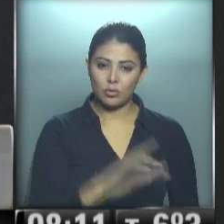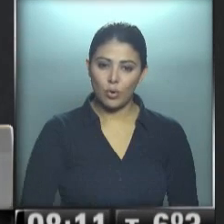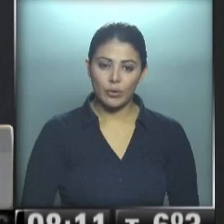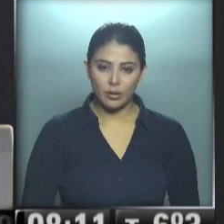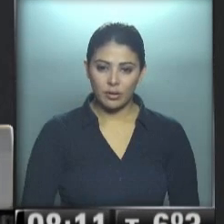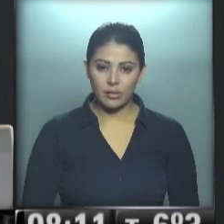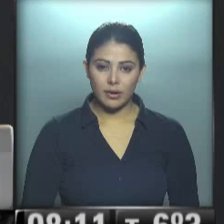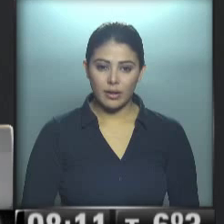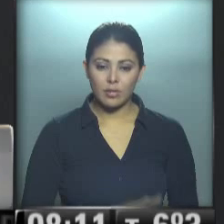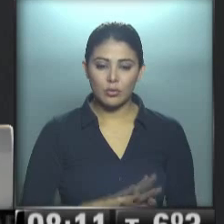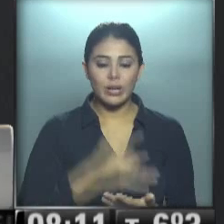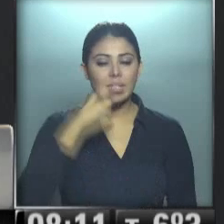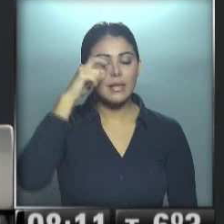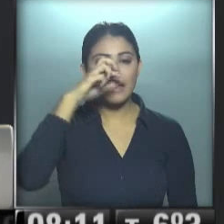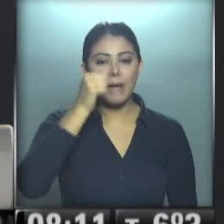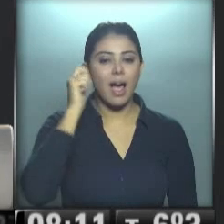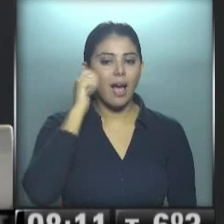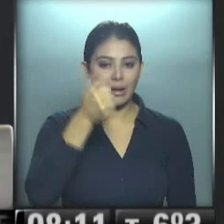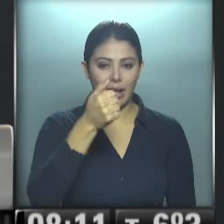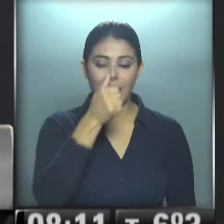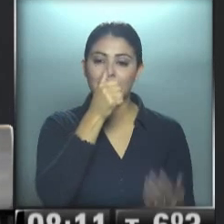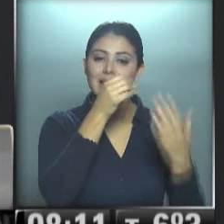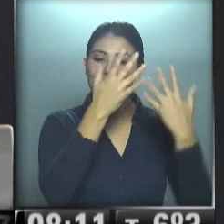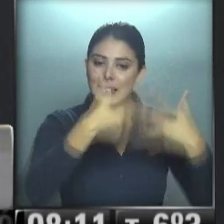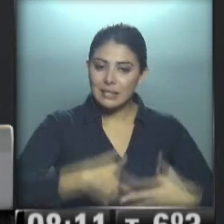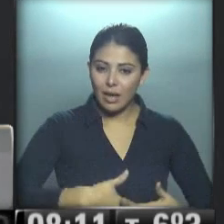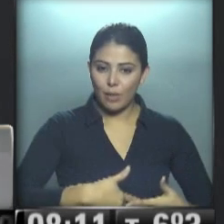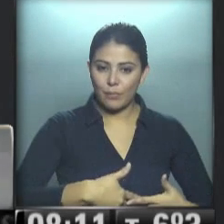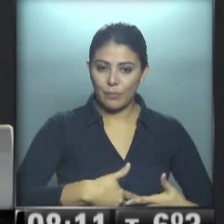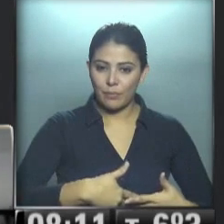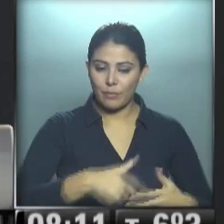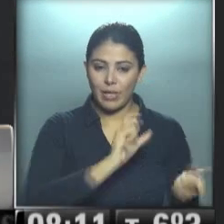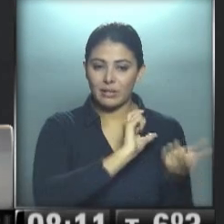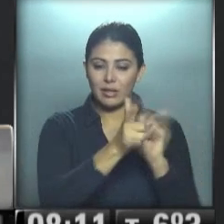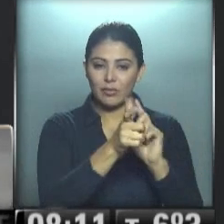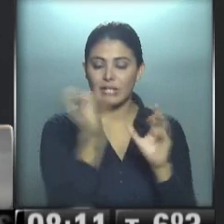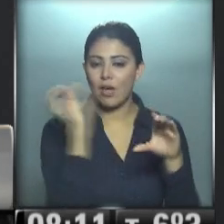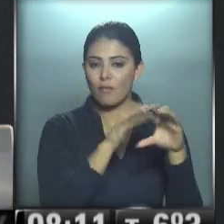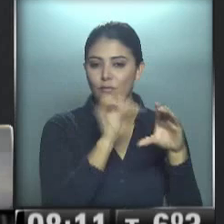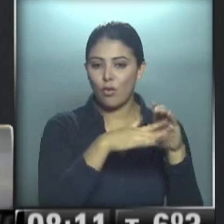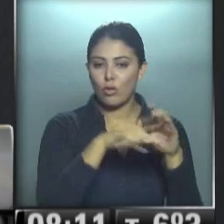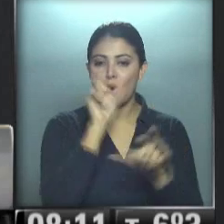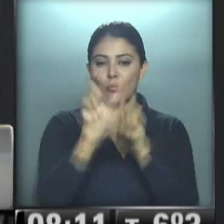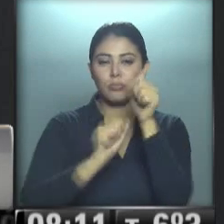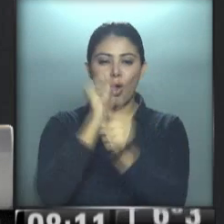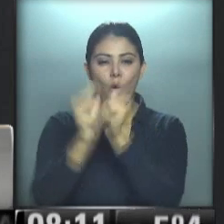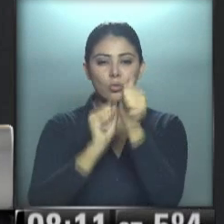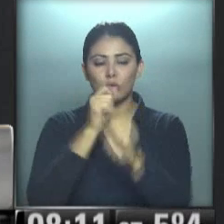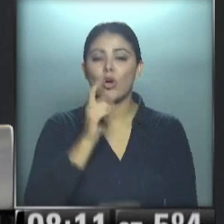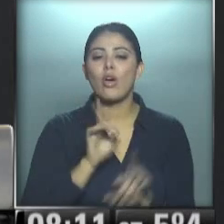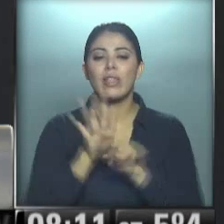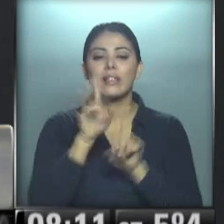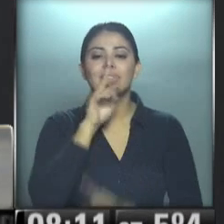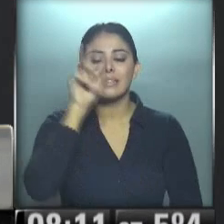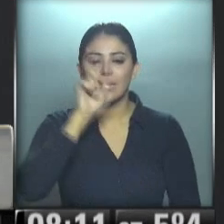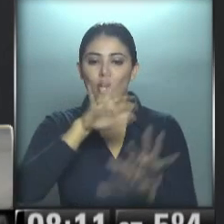a él se paga que es el sistema de transferencia de fondos para los productores de trigo 2 mil productores